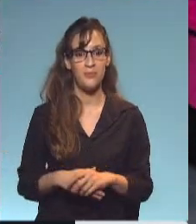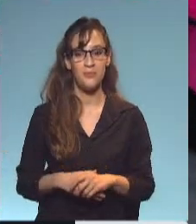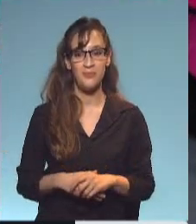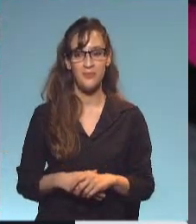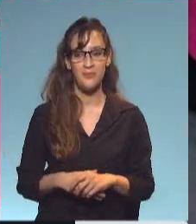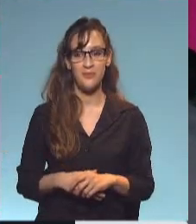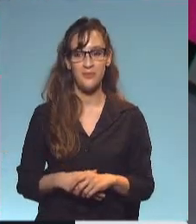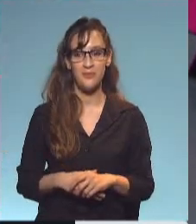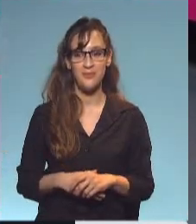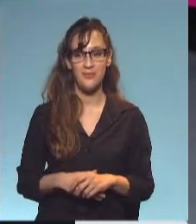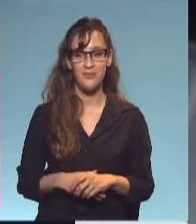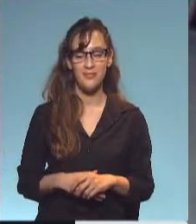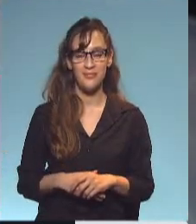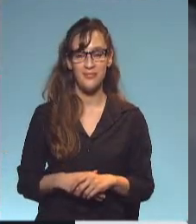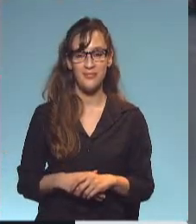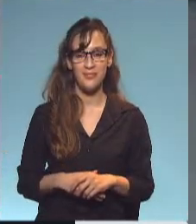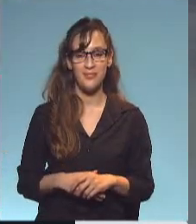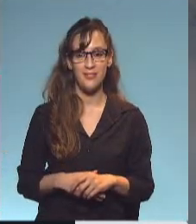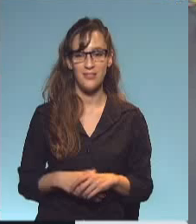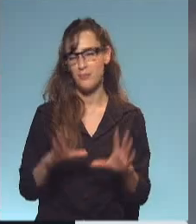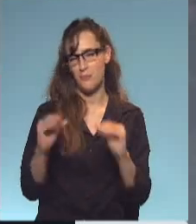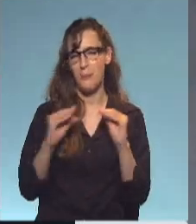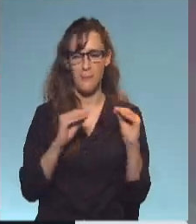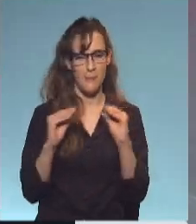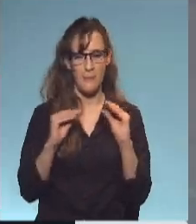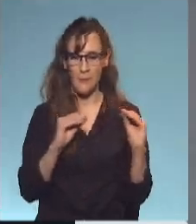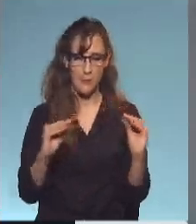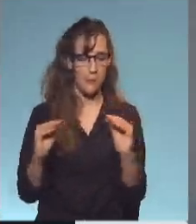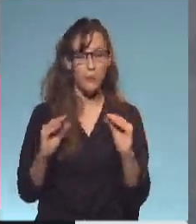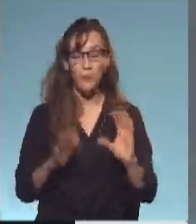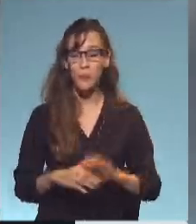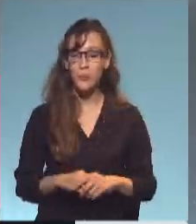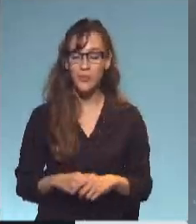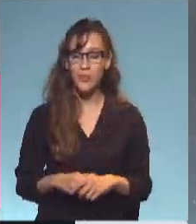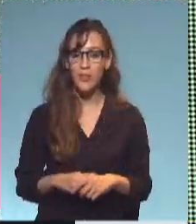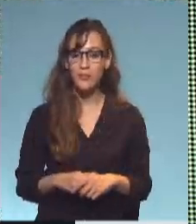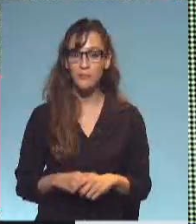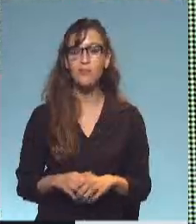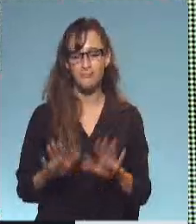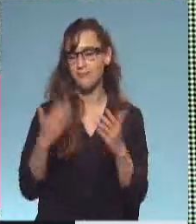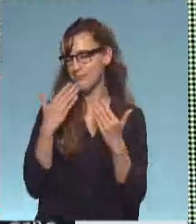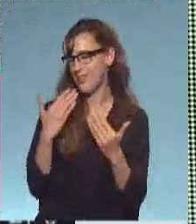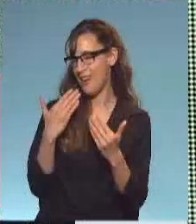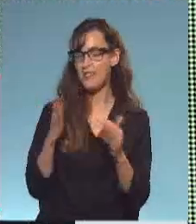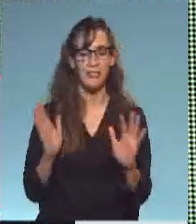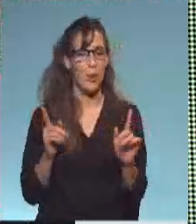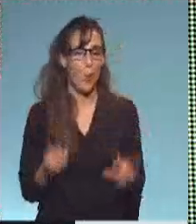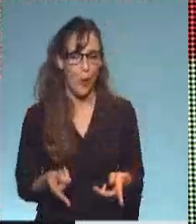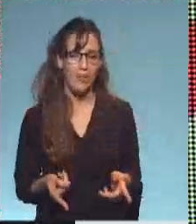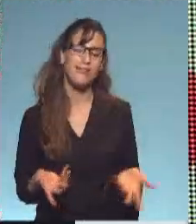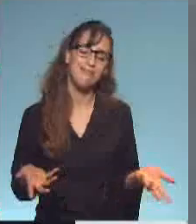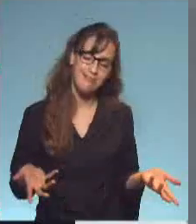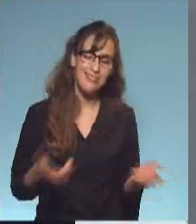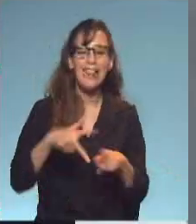el medicamento que toma Andrés es Memo. No, no, no, una marca. Claro, claro. No, no, gracias, gracias. Igual para, déjeme decir que es